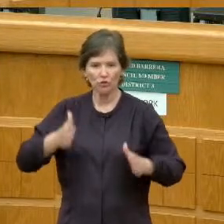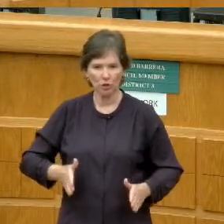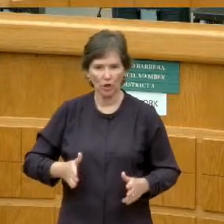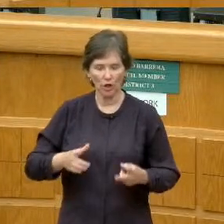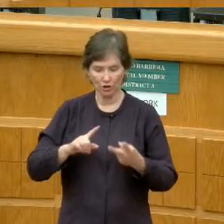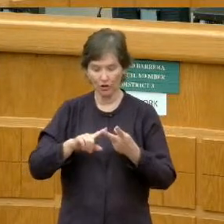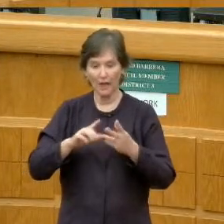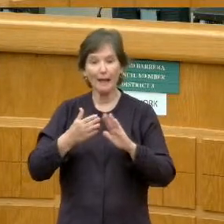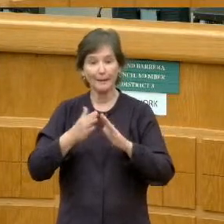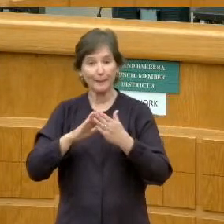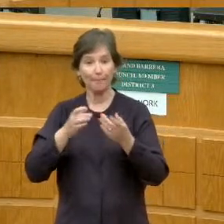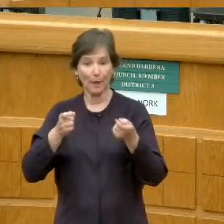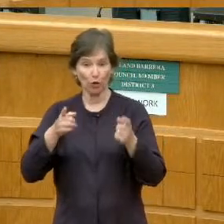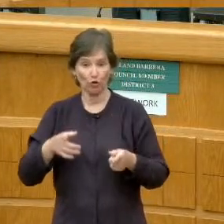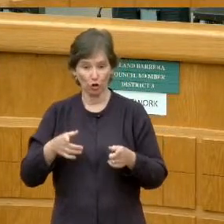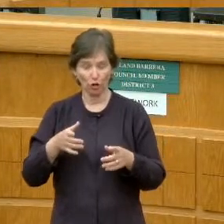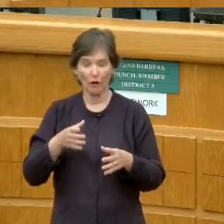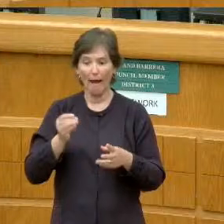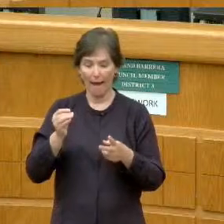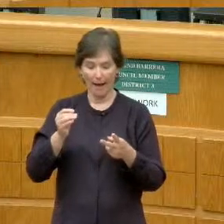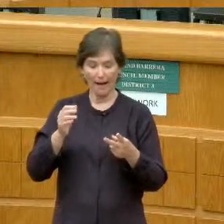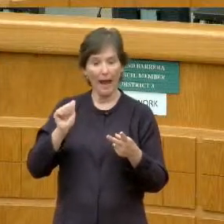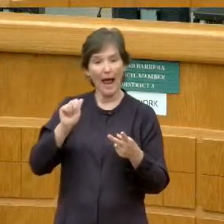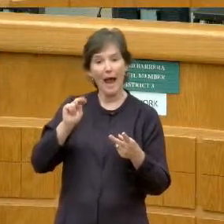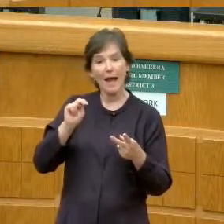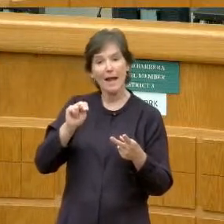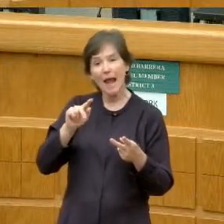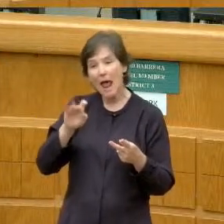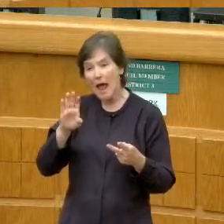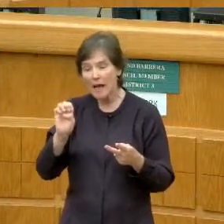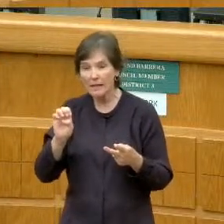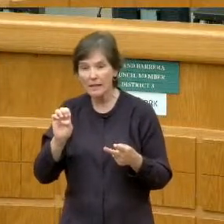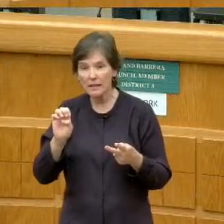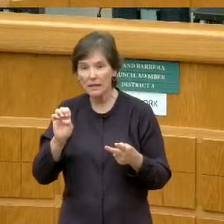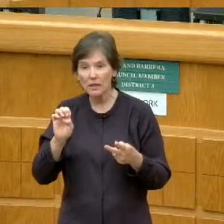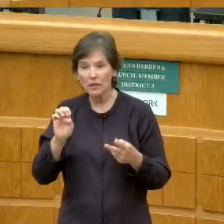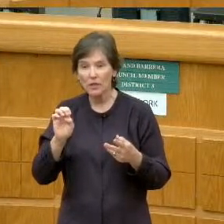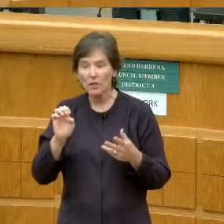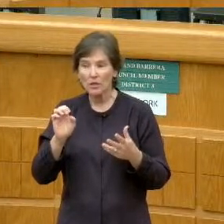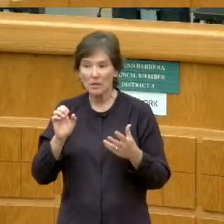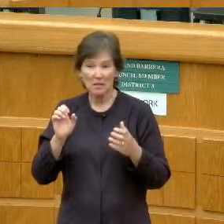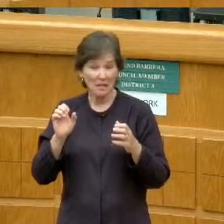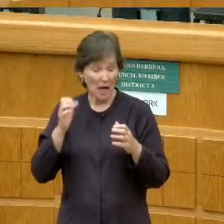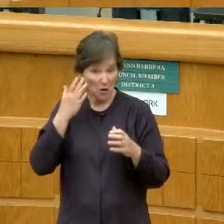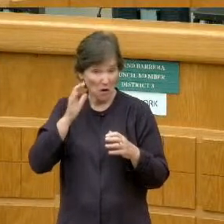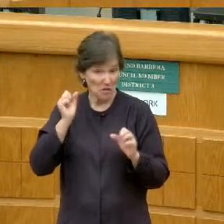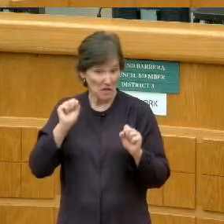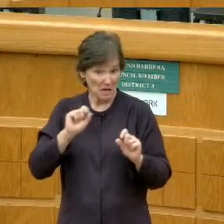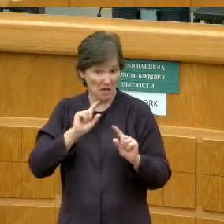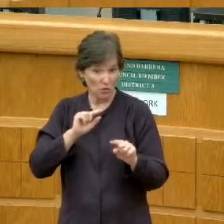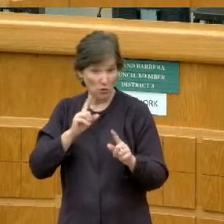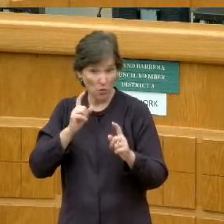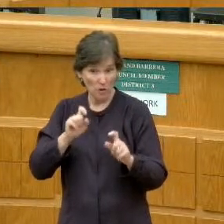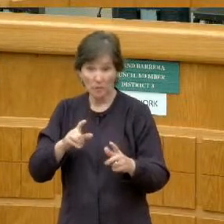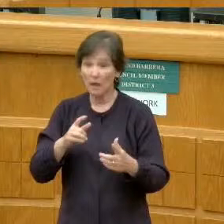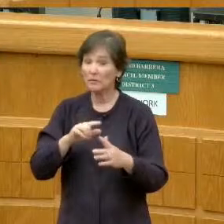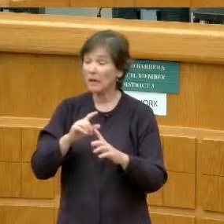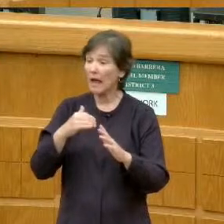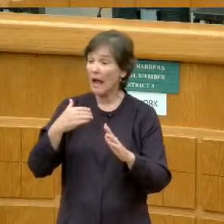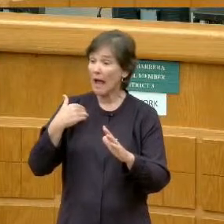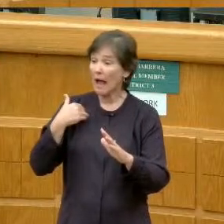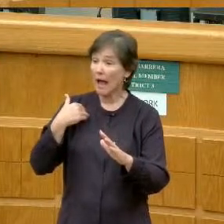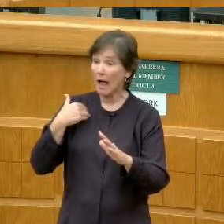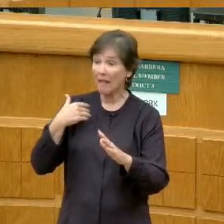Annette, I'm not sure whether she is available for questions, but if you have any questions, if not, that'll